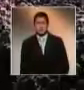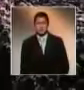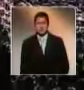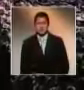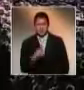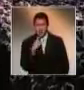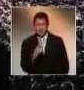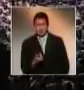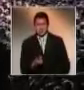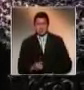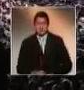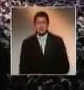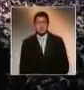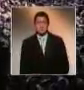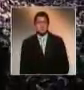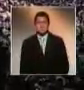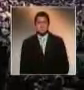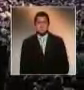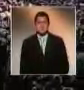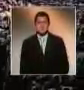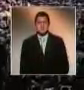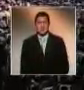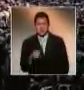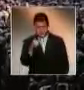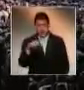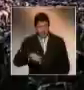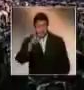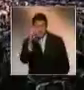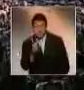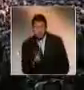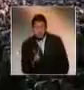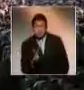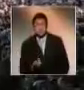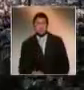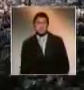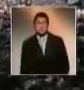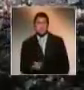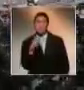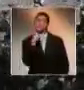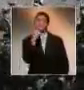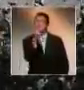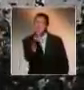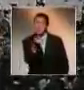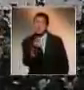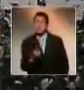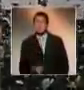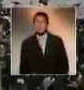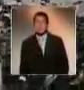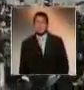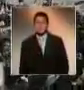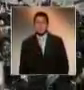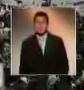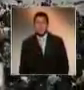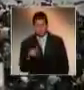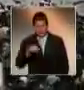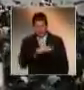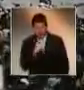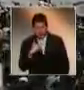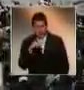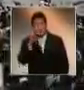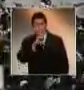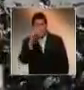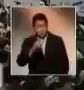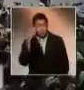Capriles, ¿será posible tener ese país que tú dices, tener ese país que